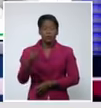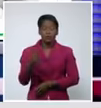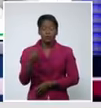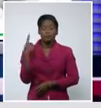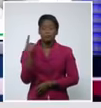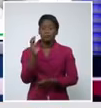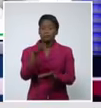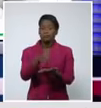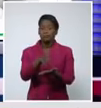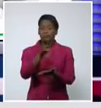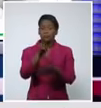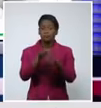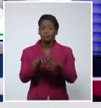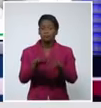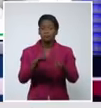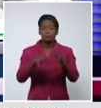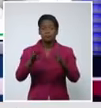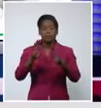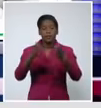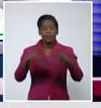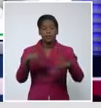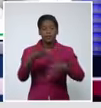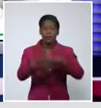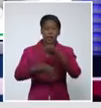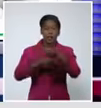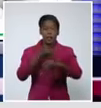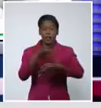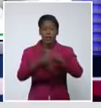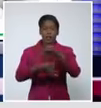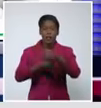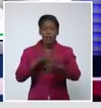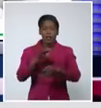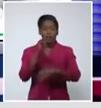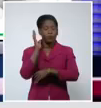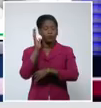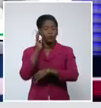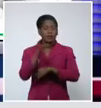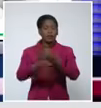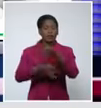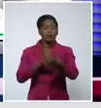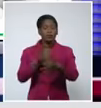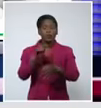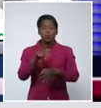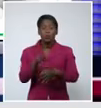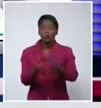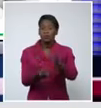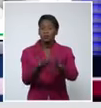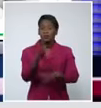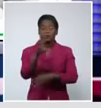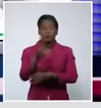epidemiología del Ministerio de Salud Pública de la República de Cuba. Hoy se reportan